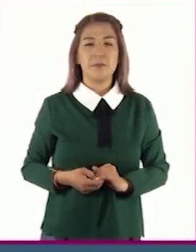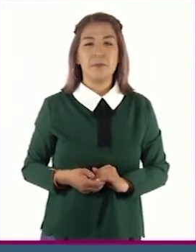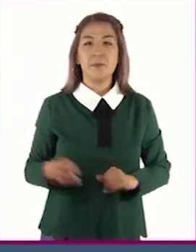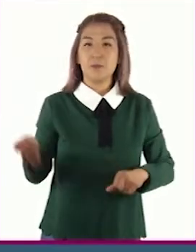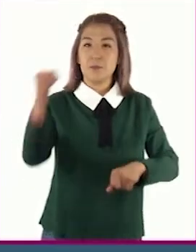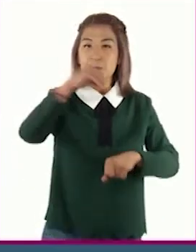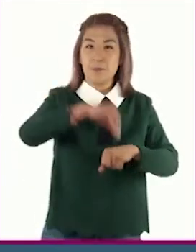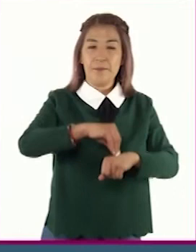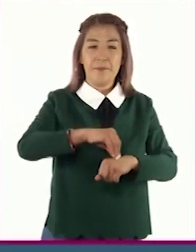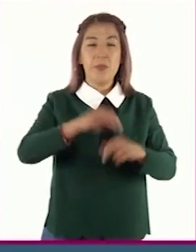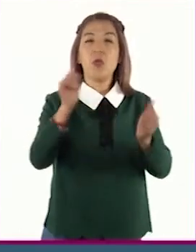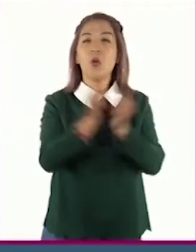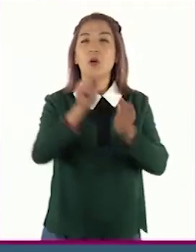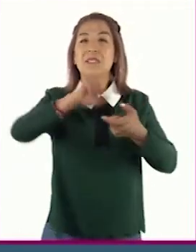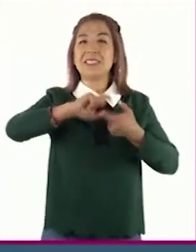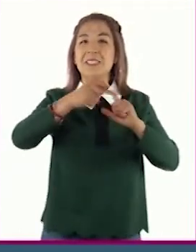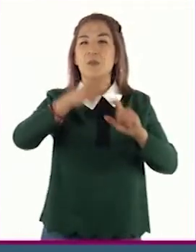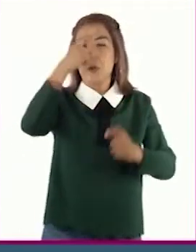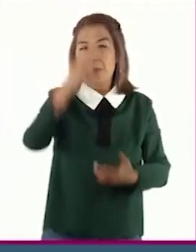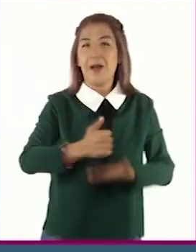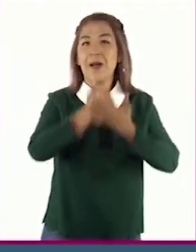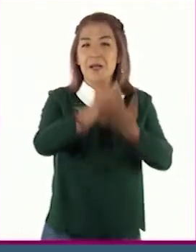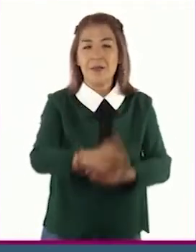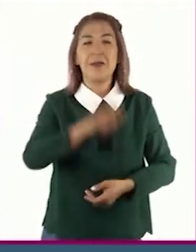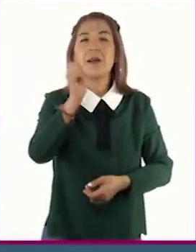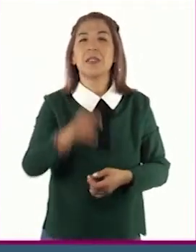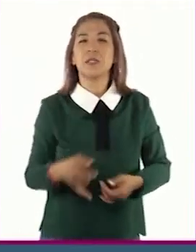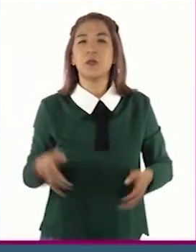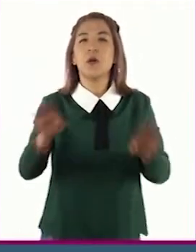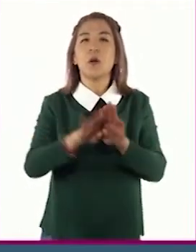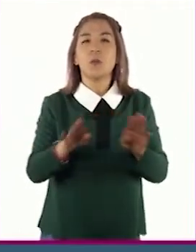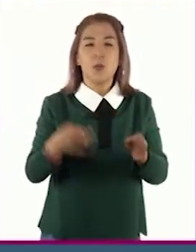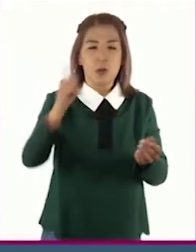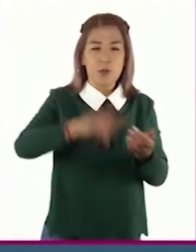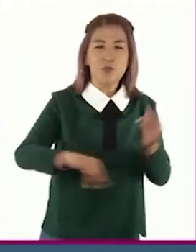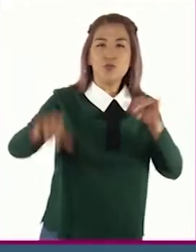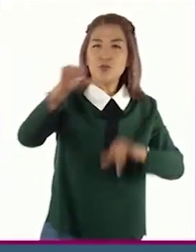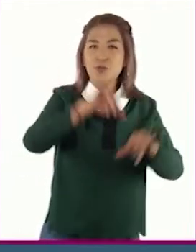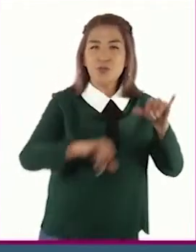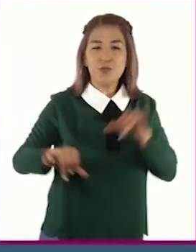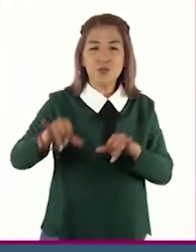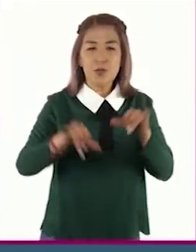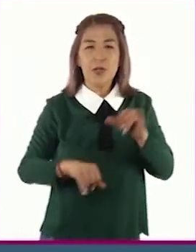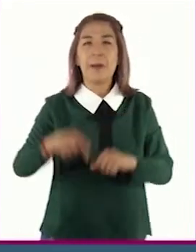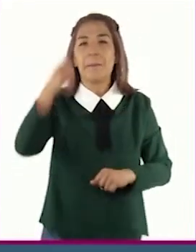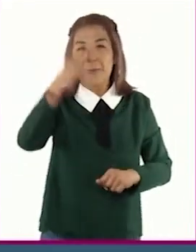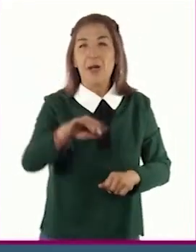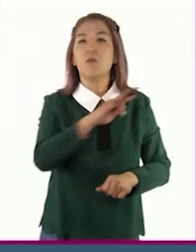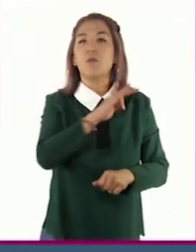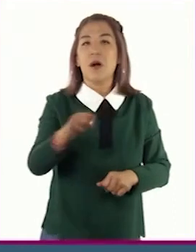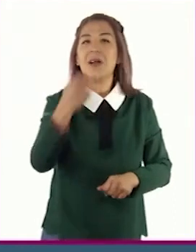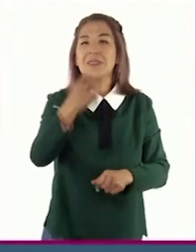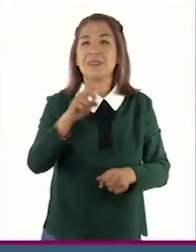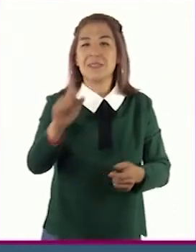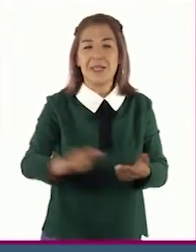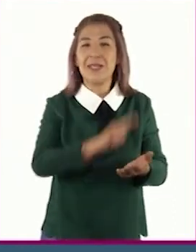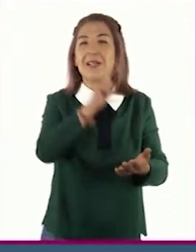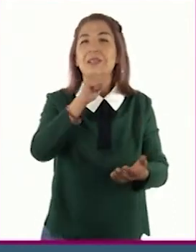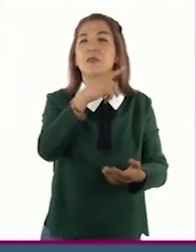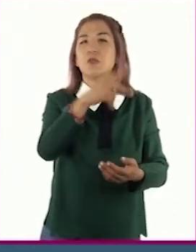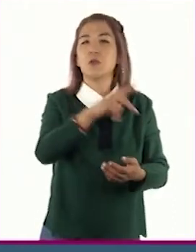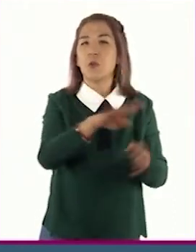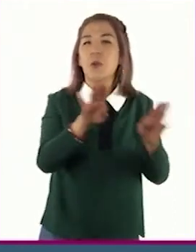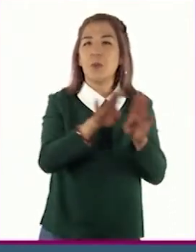Colocamos los símbolos auxiliares, como el estado de agregación y los coeficientes, para que se cumpla con la ley de la conservación de la